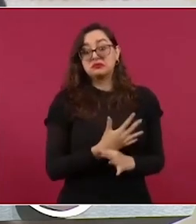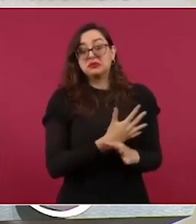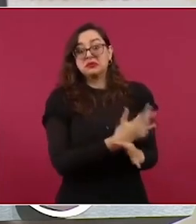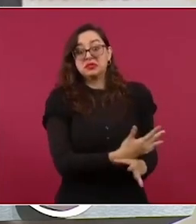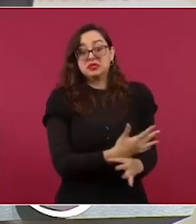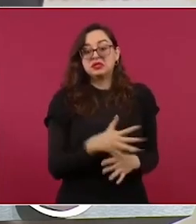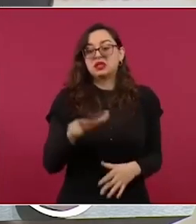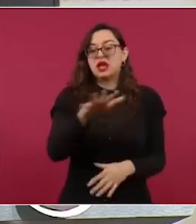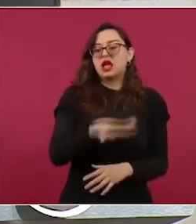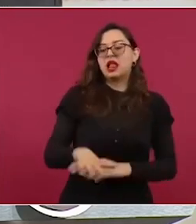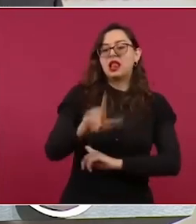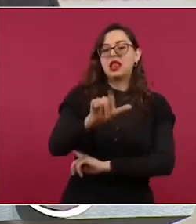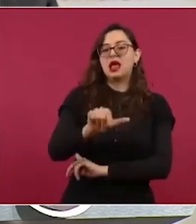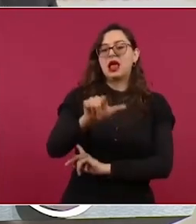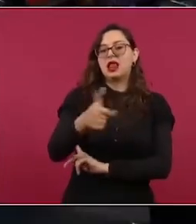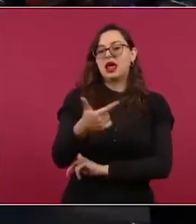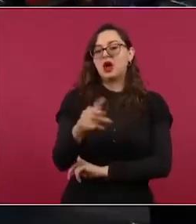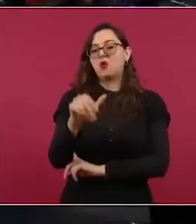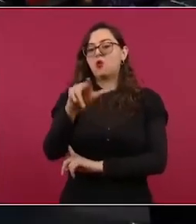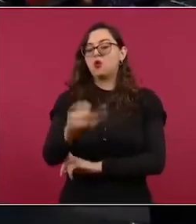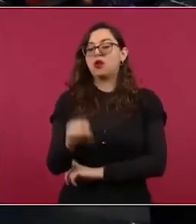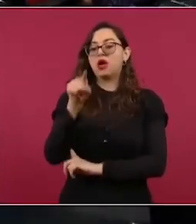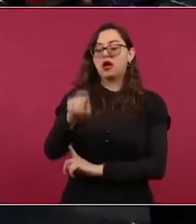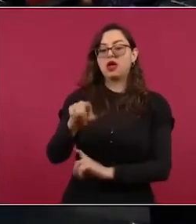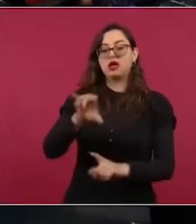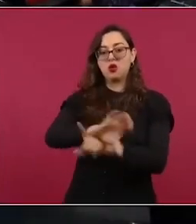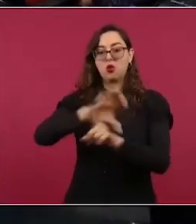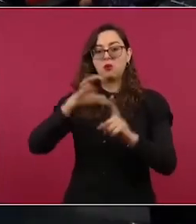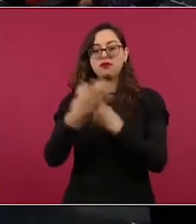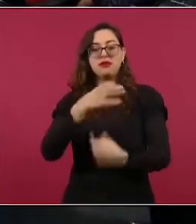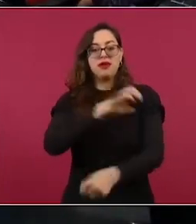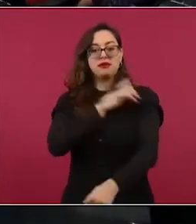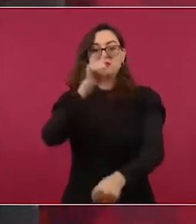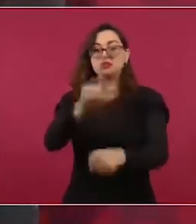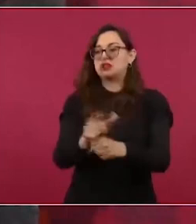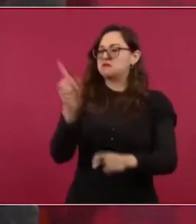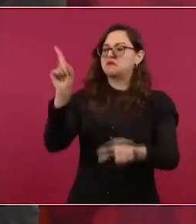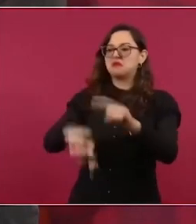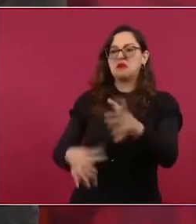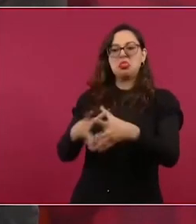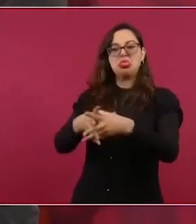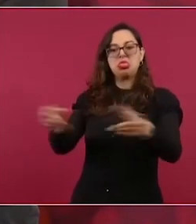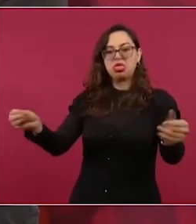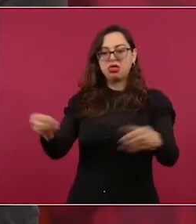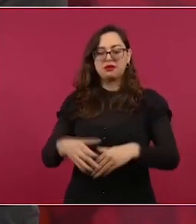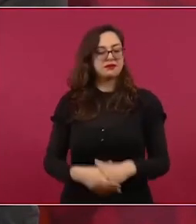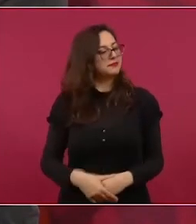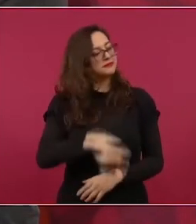el mando especial de la laguna. Aprovecho para decir que no es cierto.